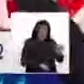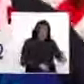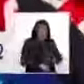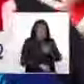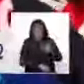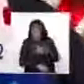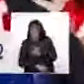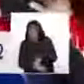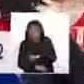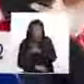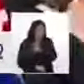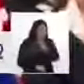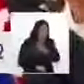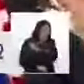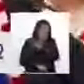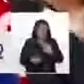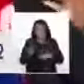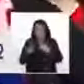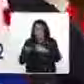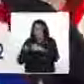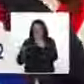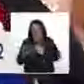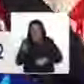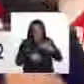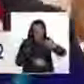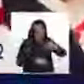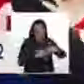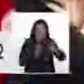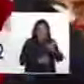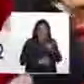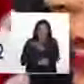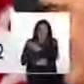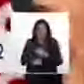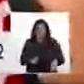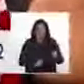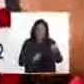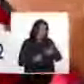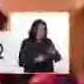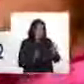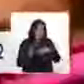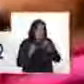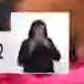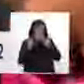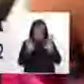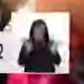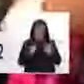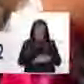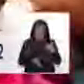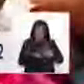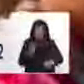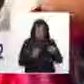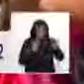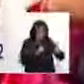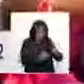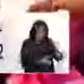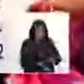3 soles, 4 soles, 5 soles, hay de todo precio y de diferentes calidades. A las amas de casa que no se dejen sorprender, que el precio es el...